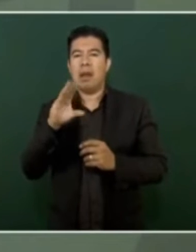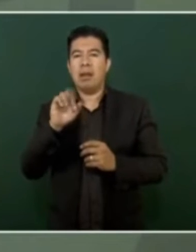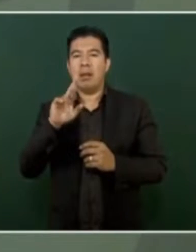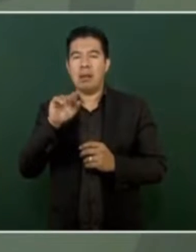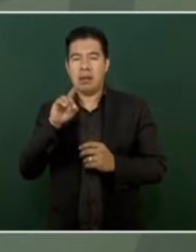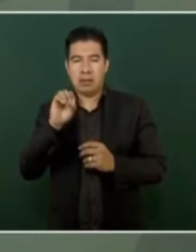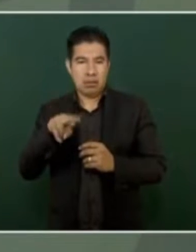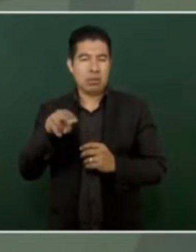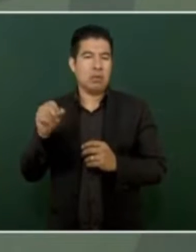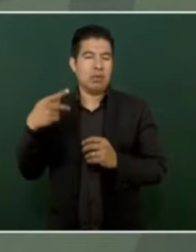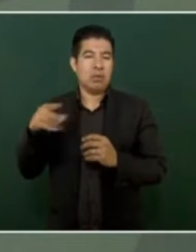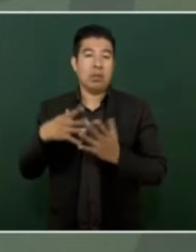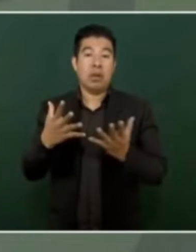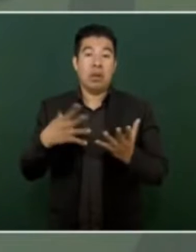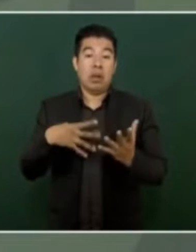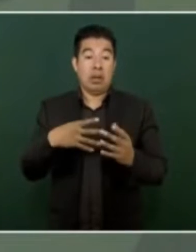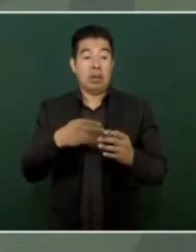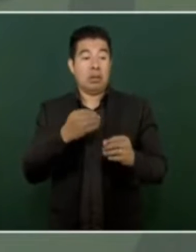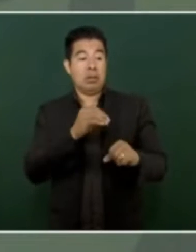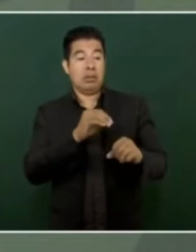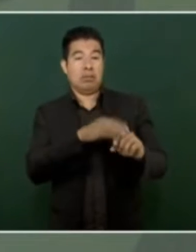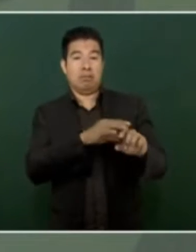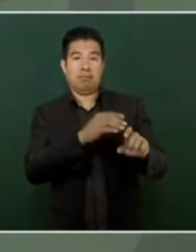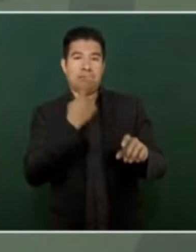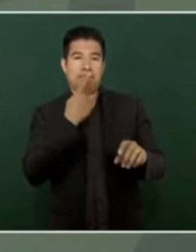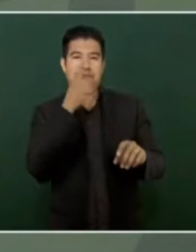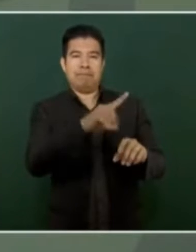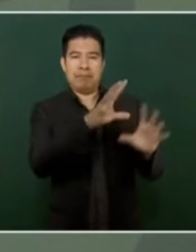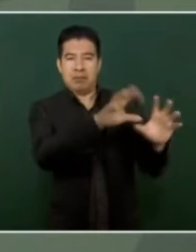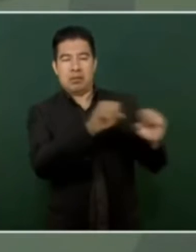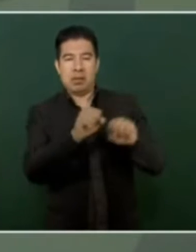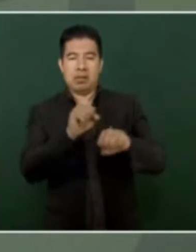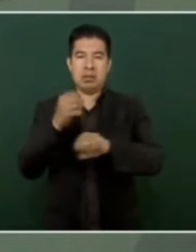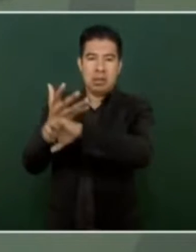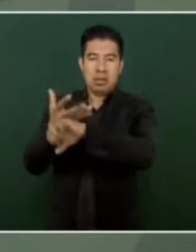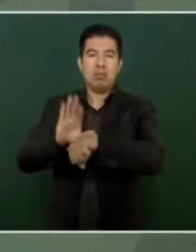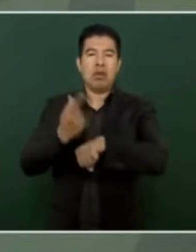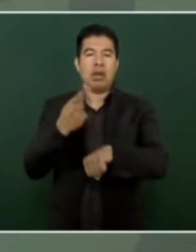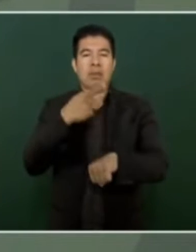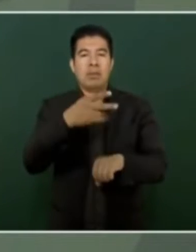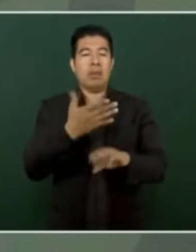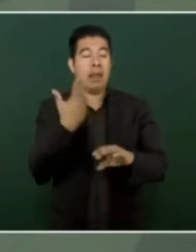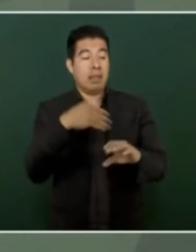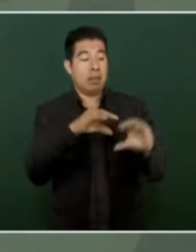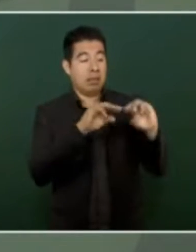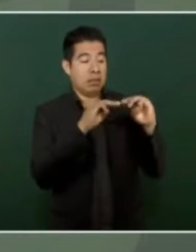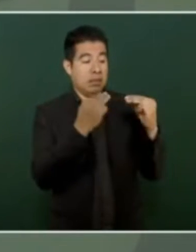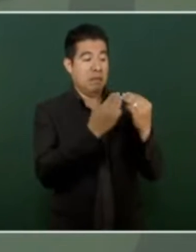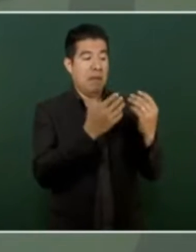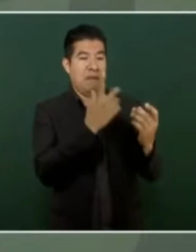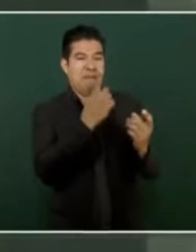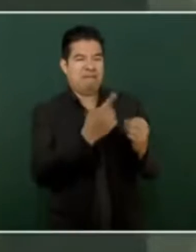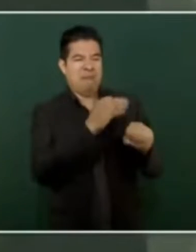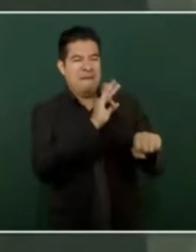acusado de proteger a una de las organizaciones criminales. Y así